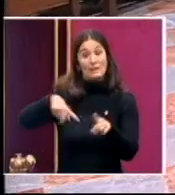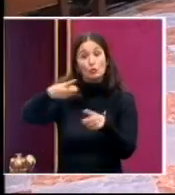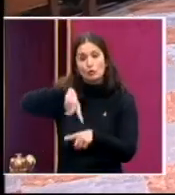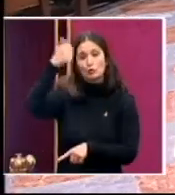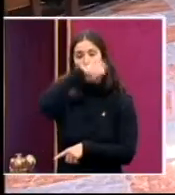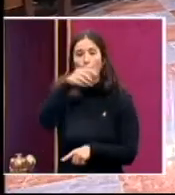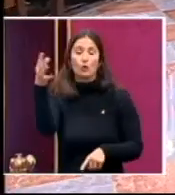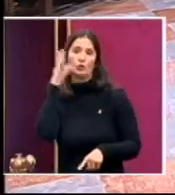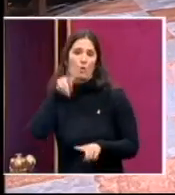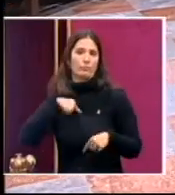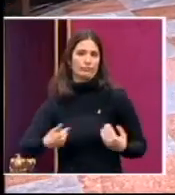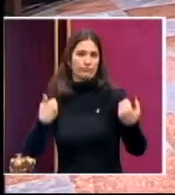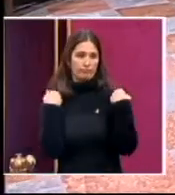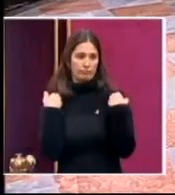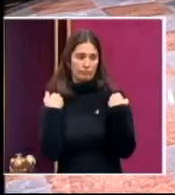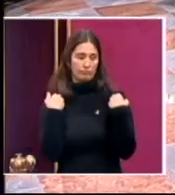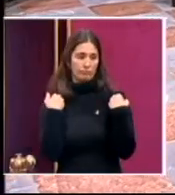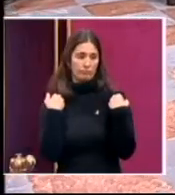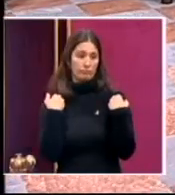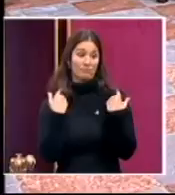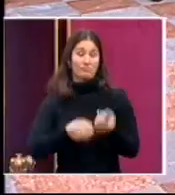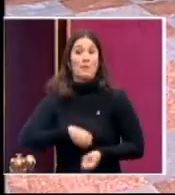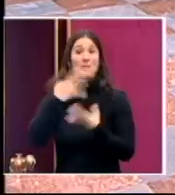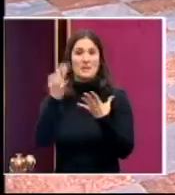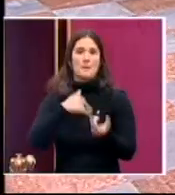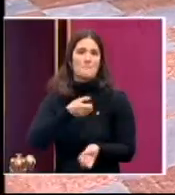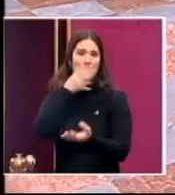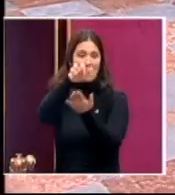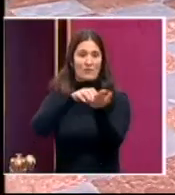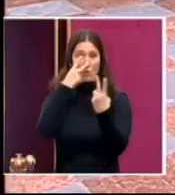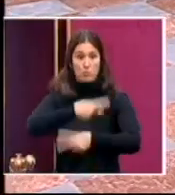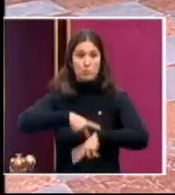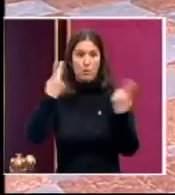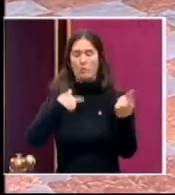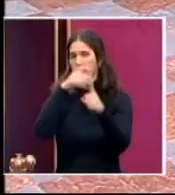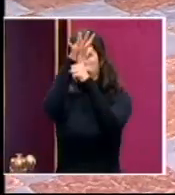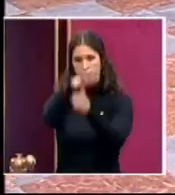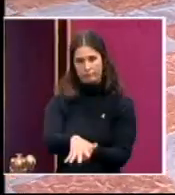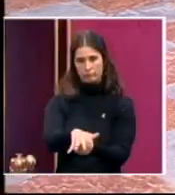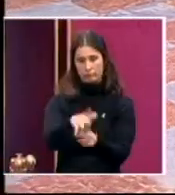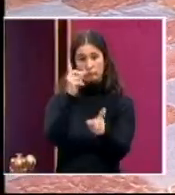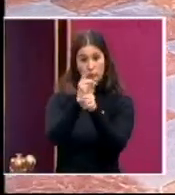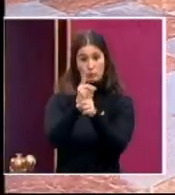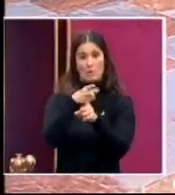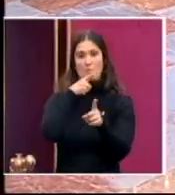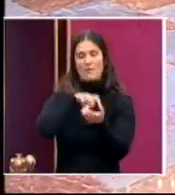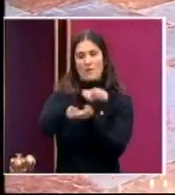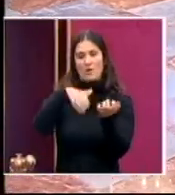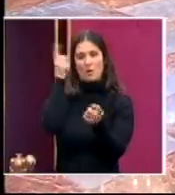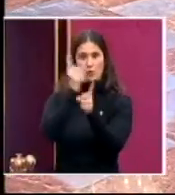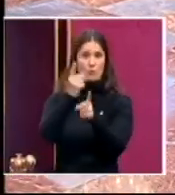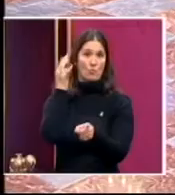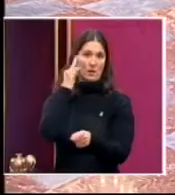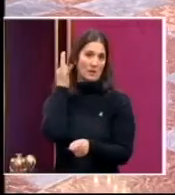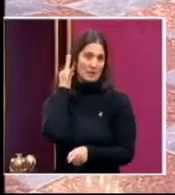todos y todas somos responsables. Expresar y manifestar públicamente nuestro rechazo y condena a la violencia contra las mujeres y las